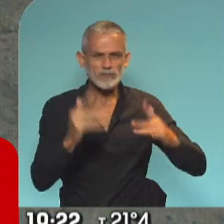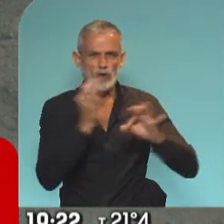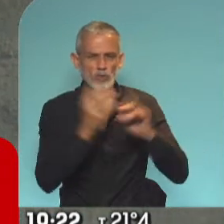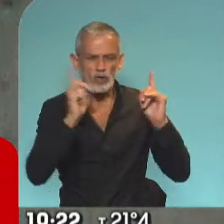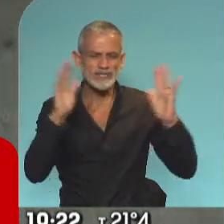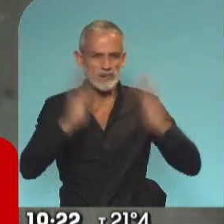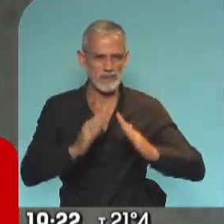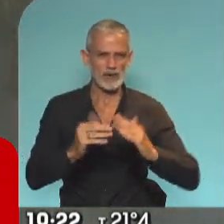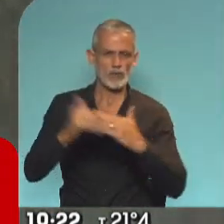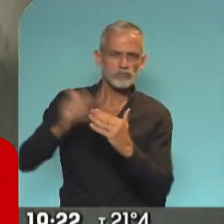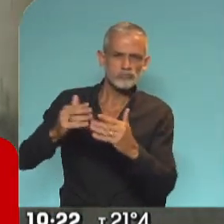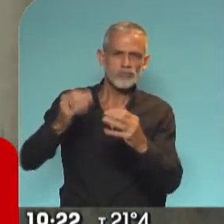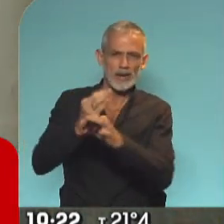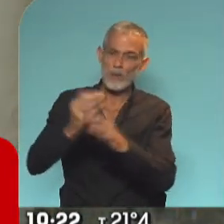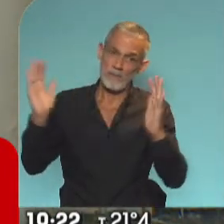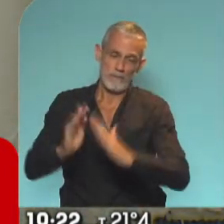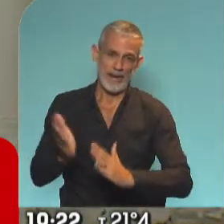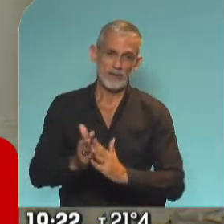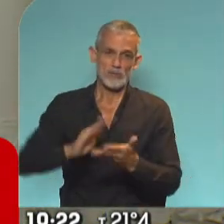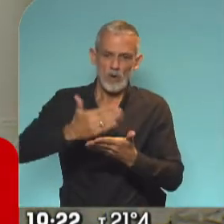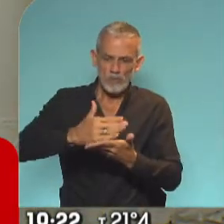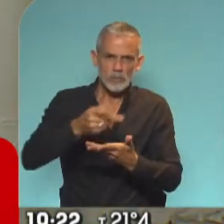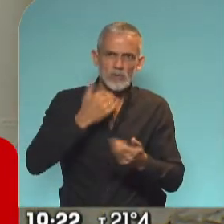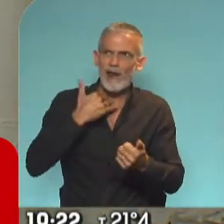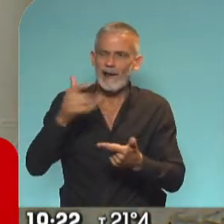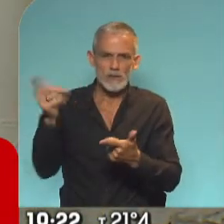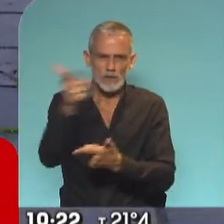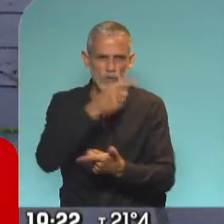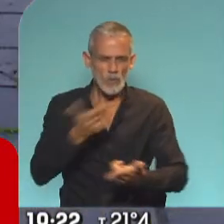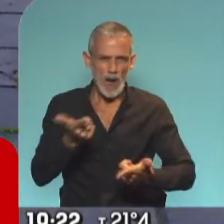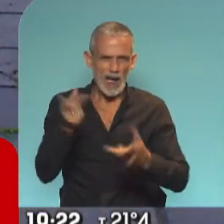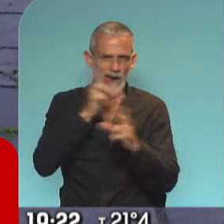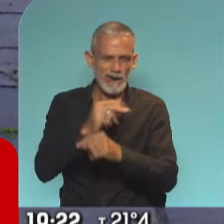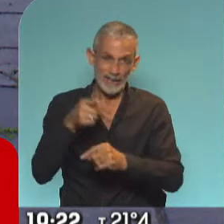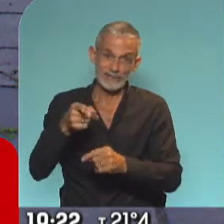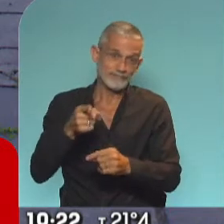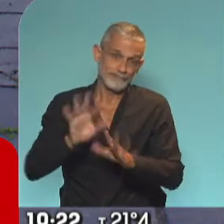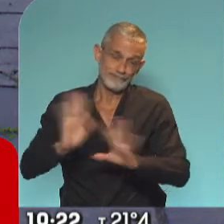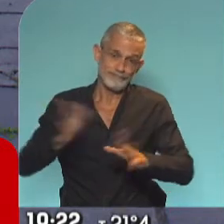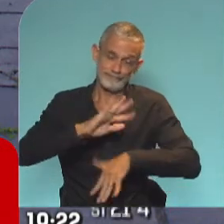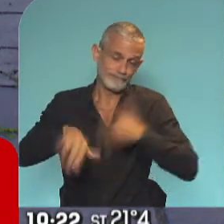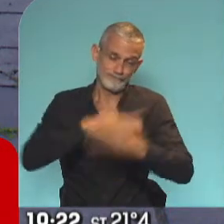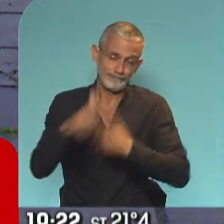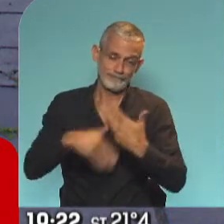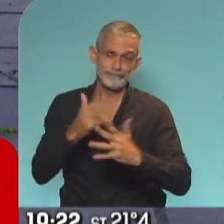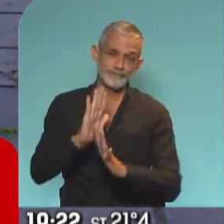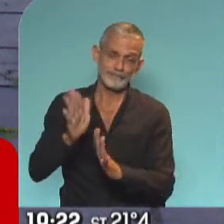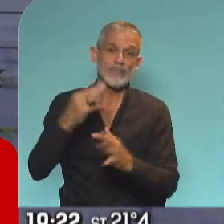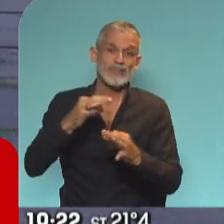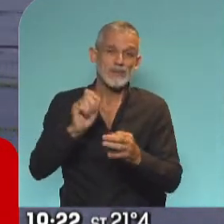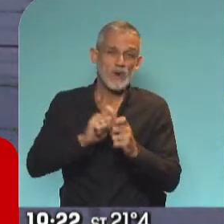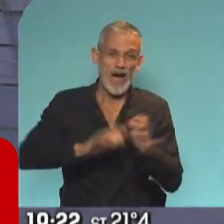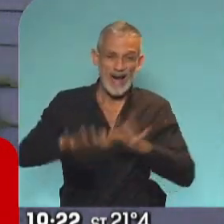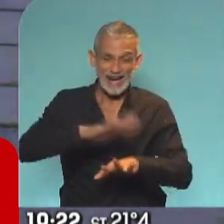menor infraestructura, la ausencia de computadoras y libros en nuestras escuelas. Bueno, esa es la tragedia educativa que tenemos que revertir en